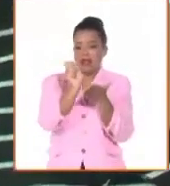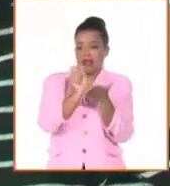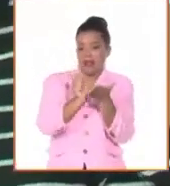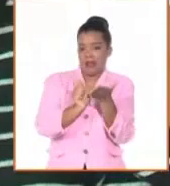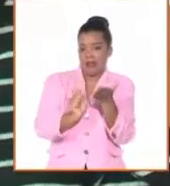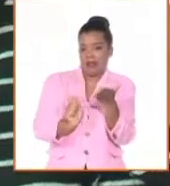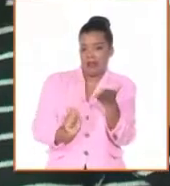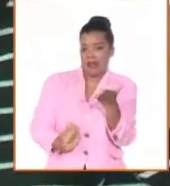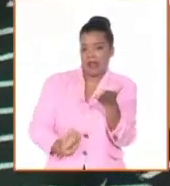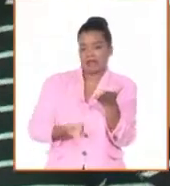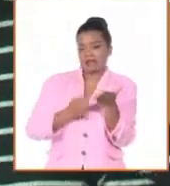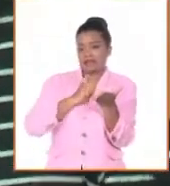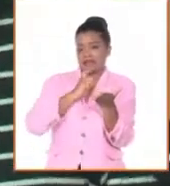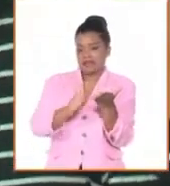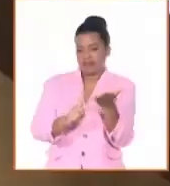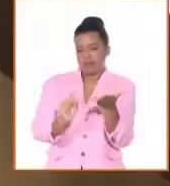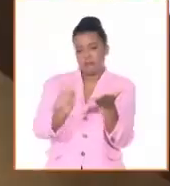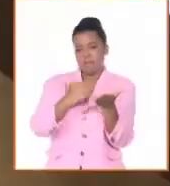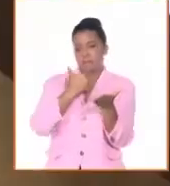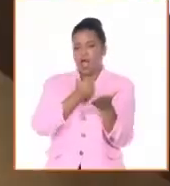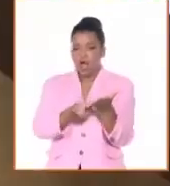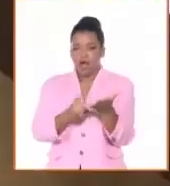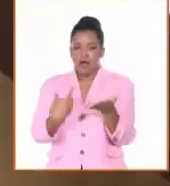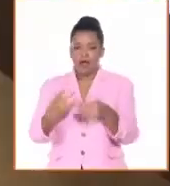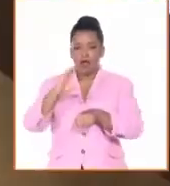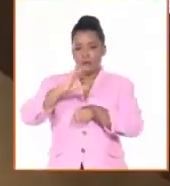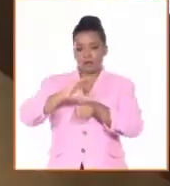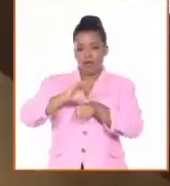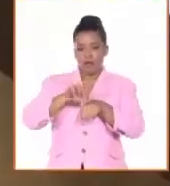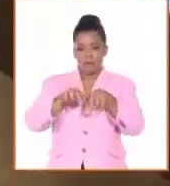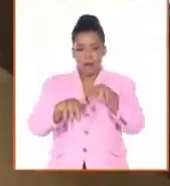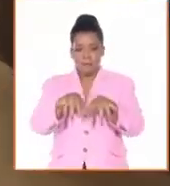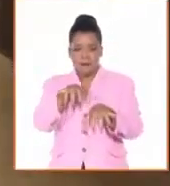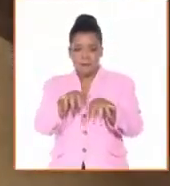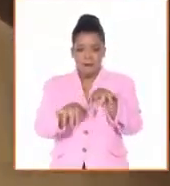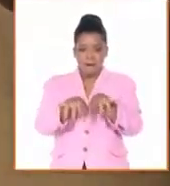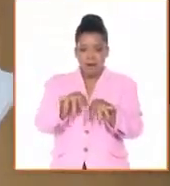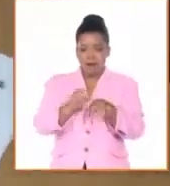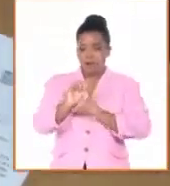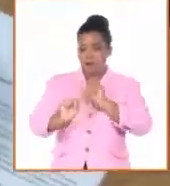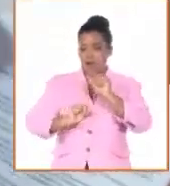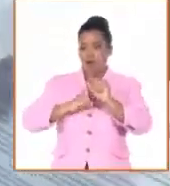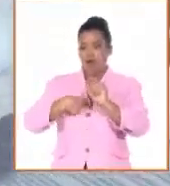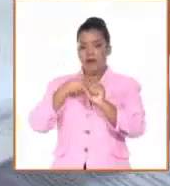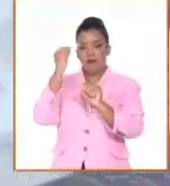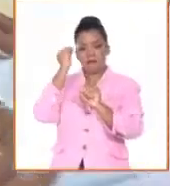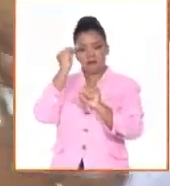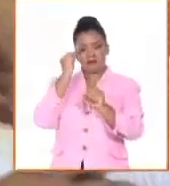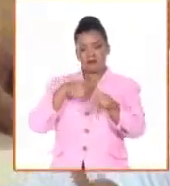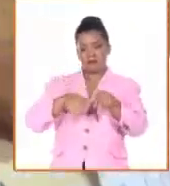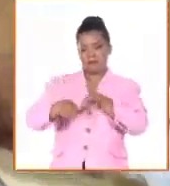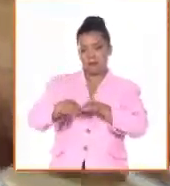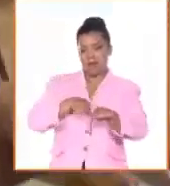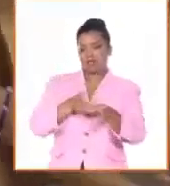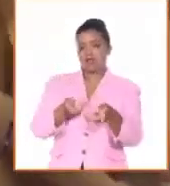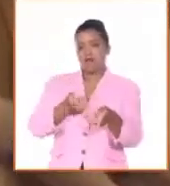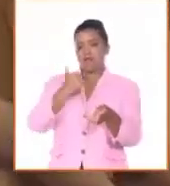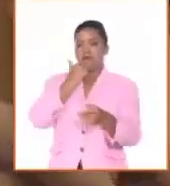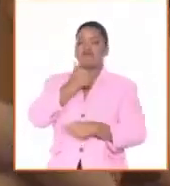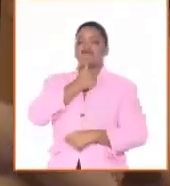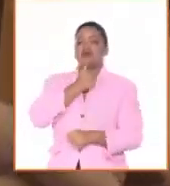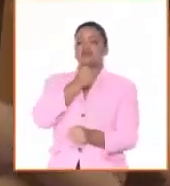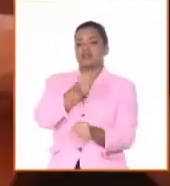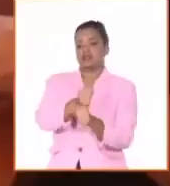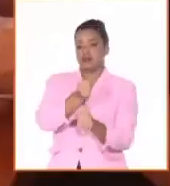soporte papel al soporte digital y en la marcha hemos ido cogiendo experiencia en la preparación y nos ha humanizado el trabajo con